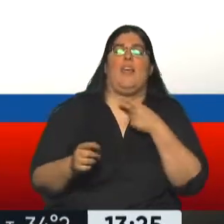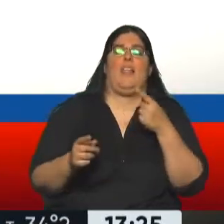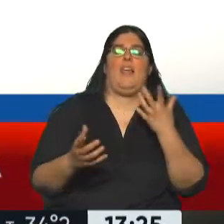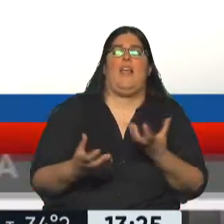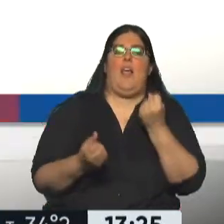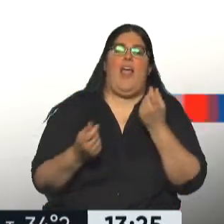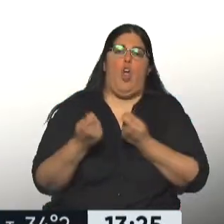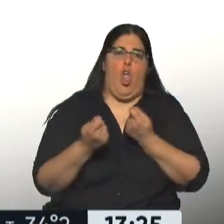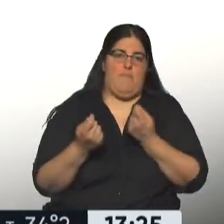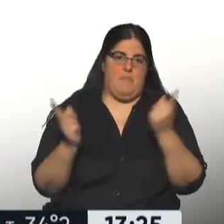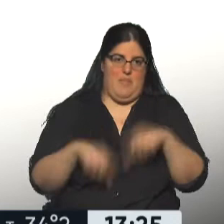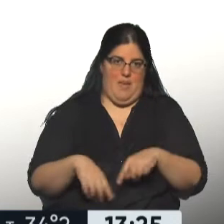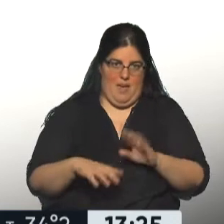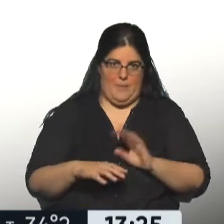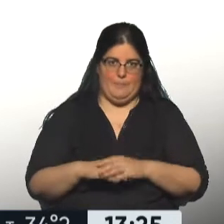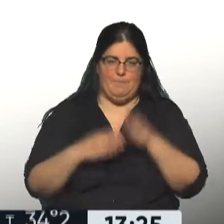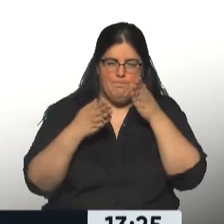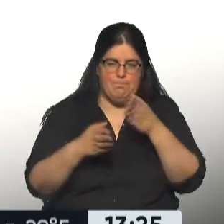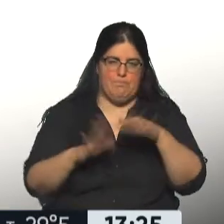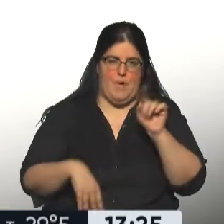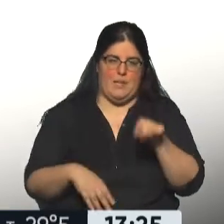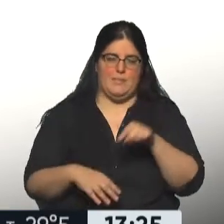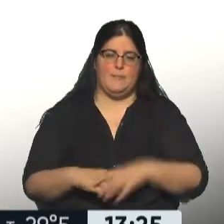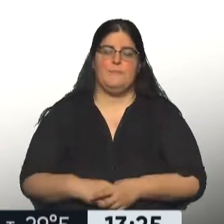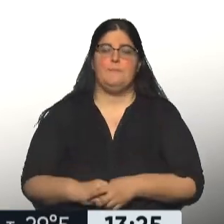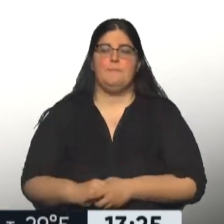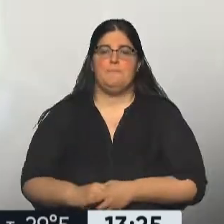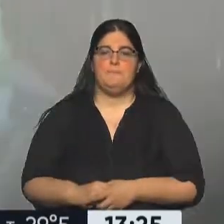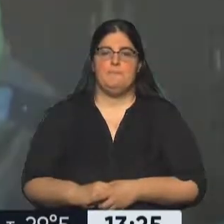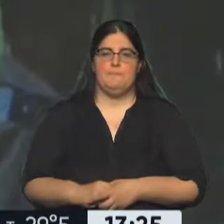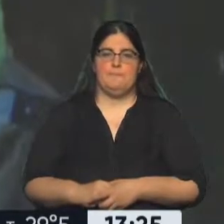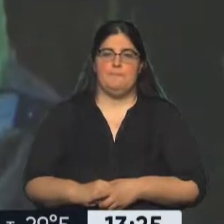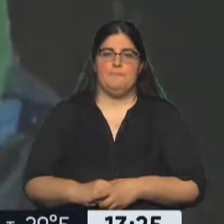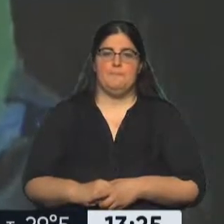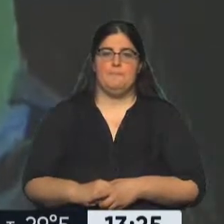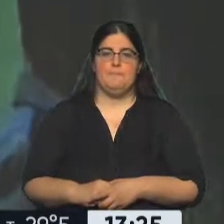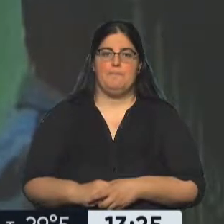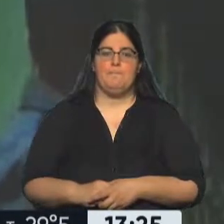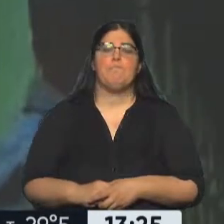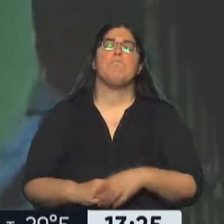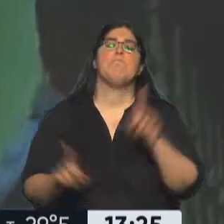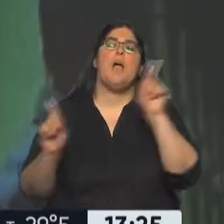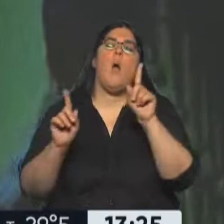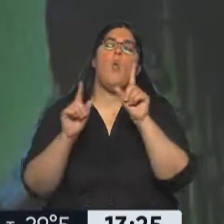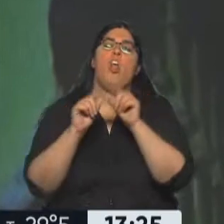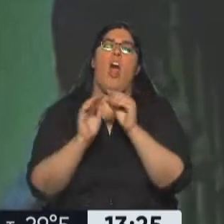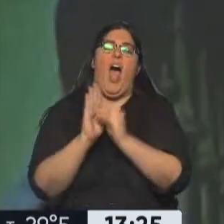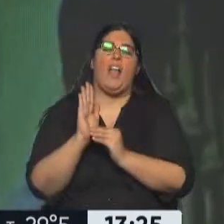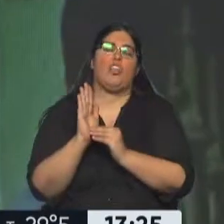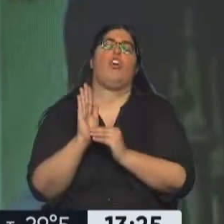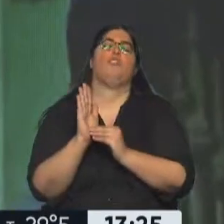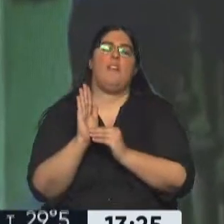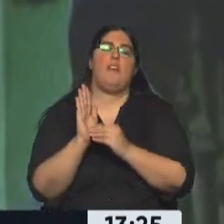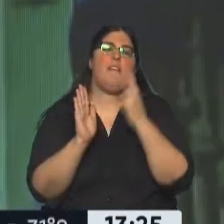económica. Vamos a ver algunos datos que nos permiten situar en